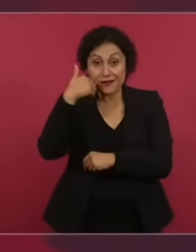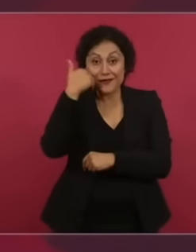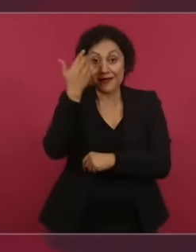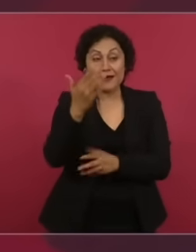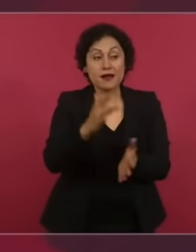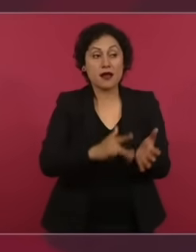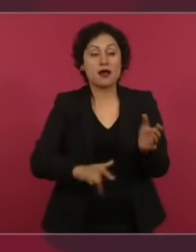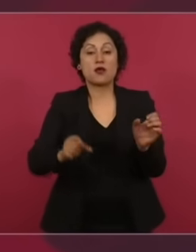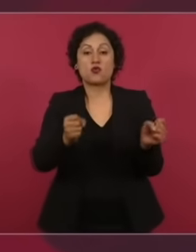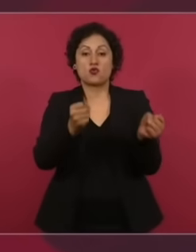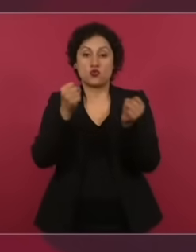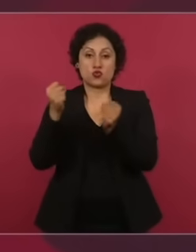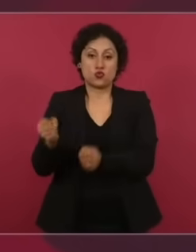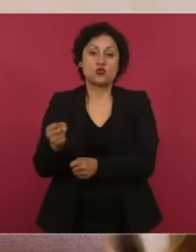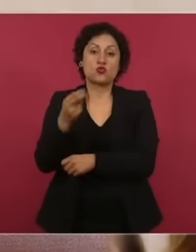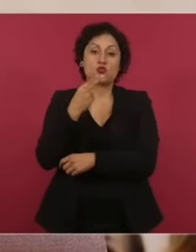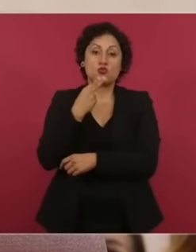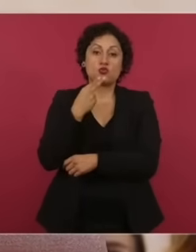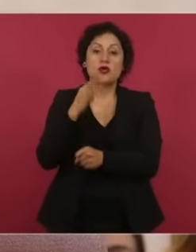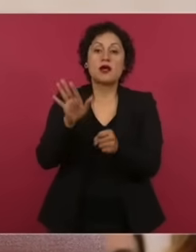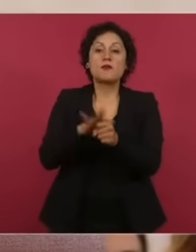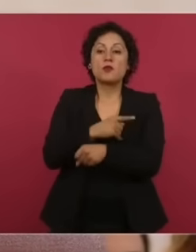ahí. Hemos tenido